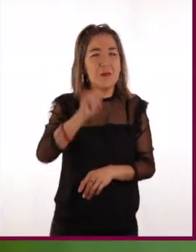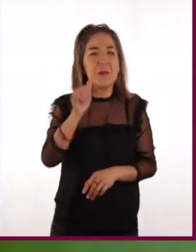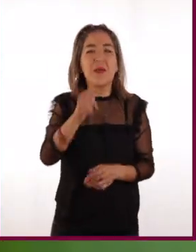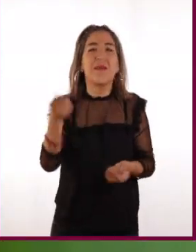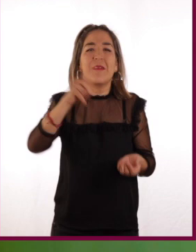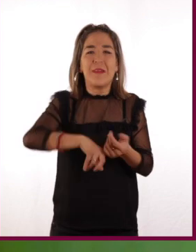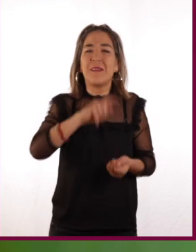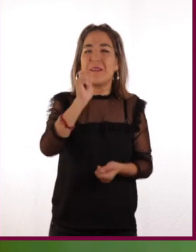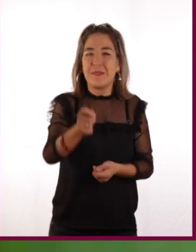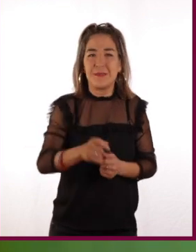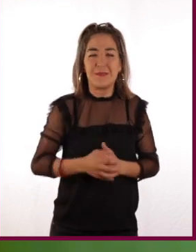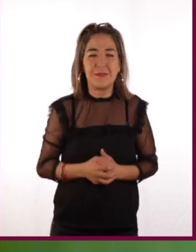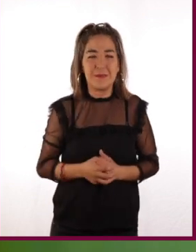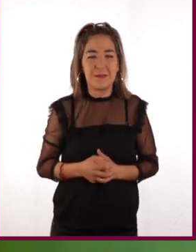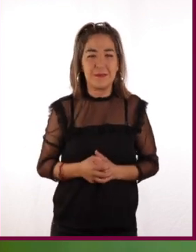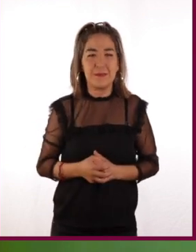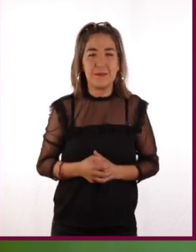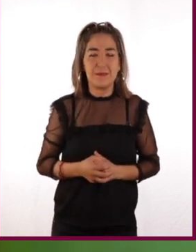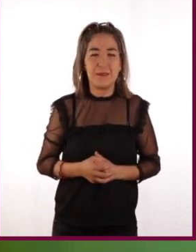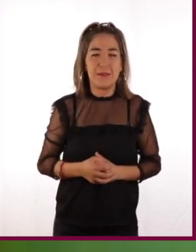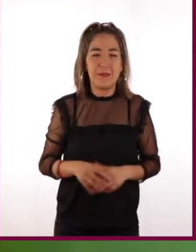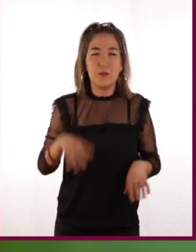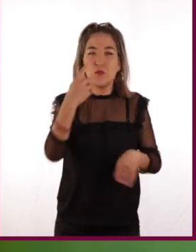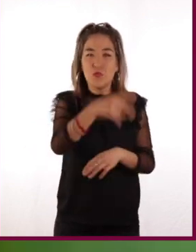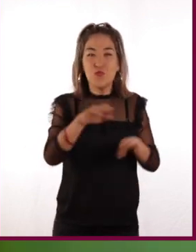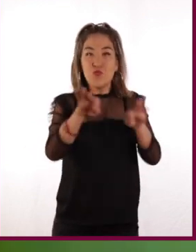Tenemos siempre corrientes que son